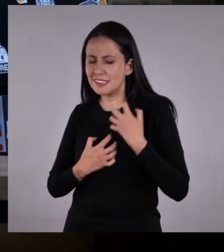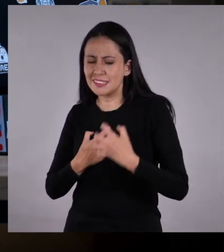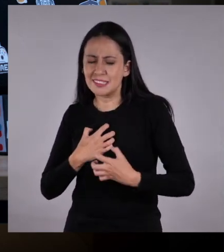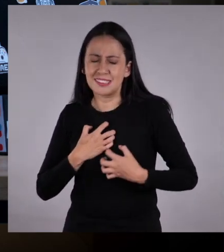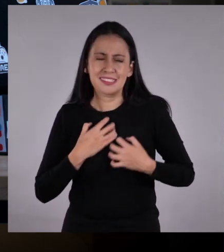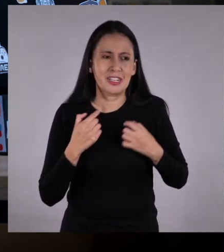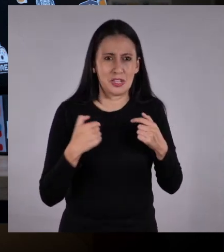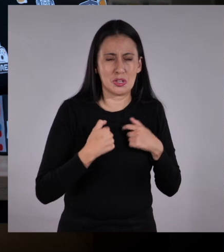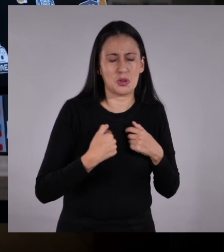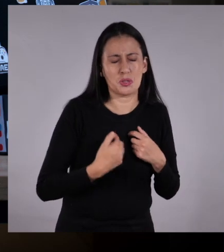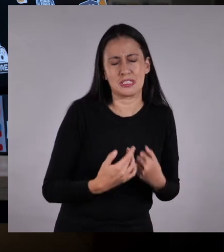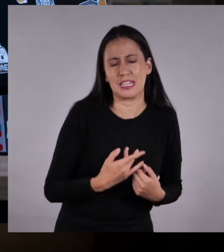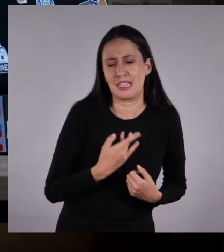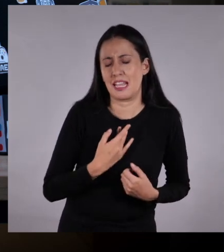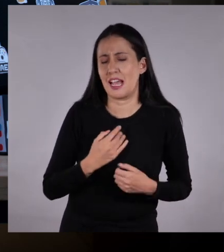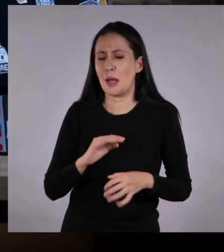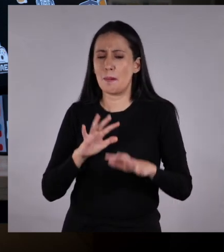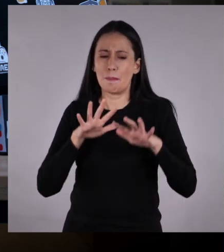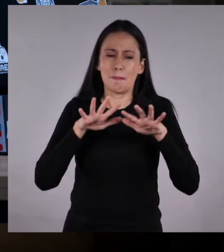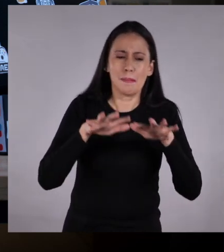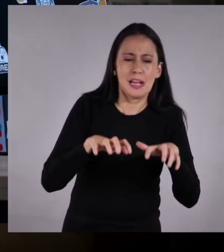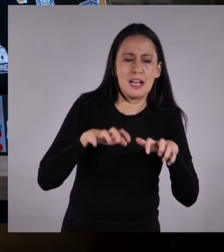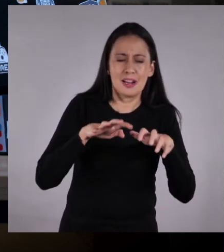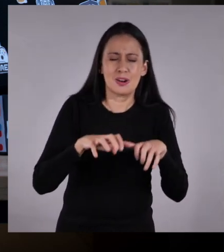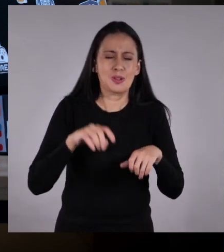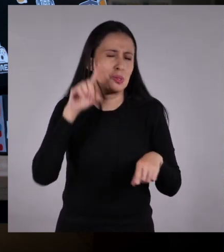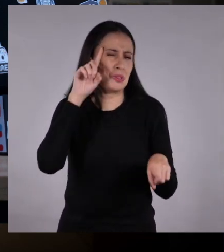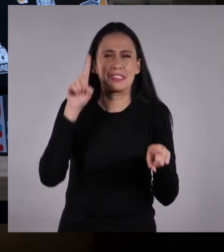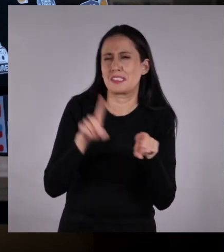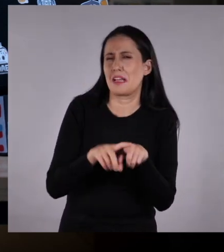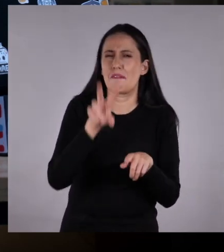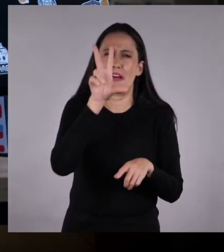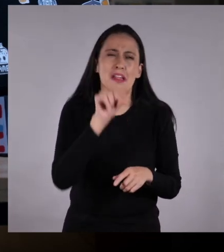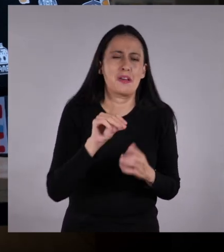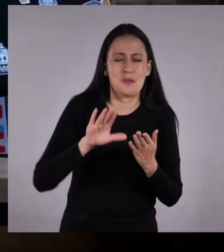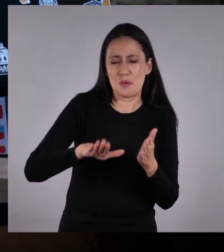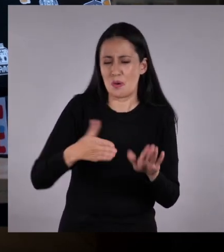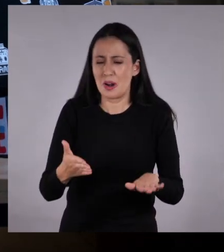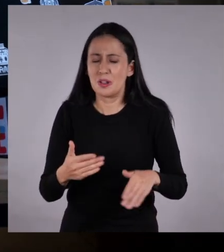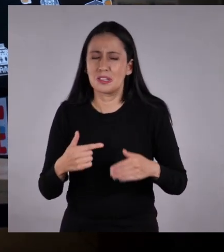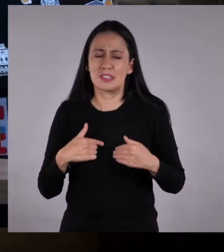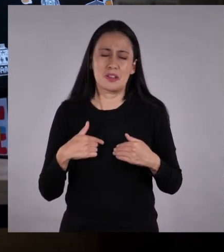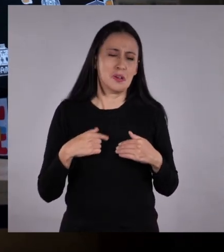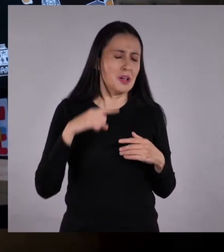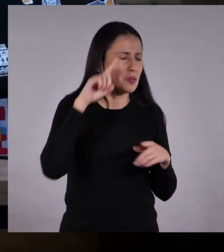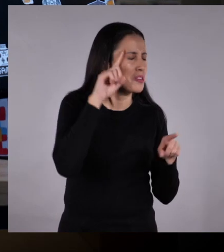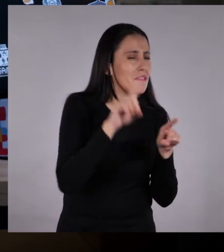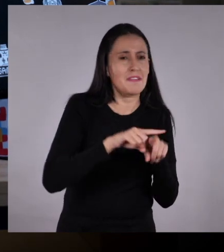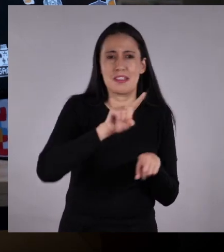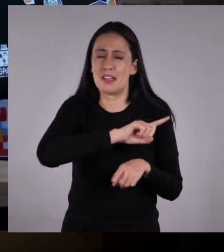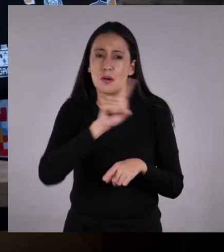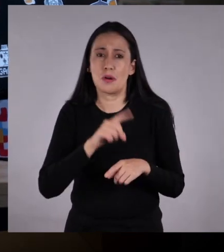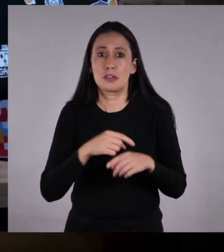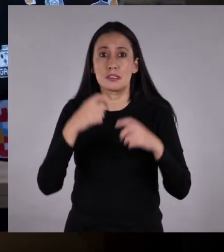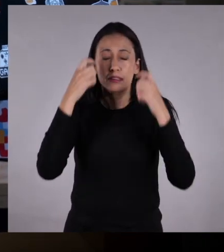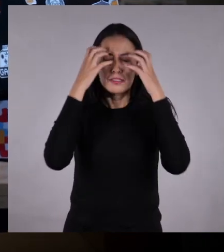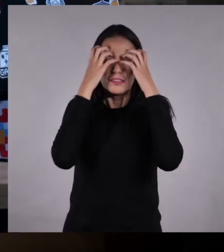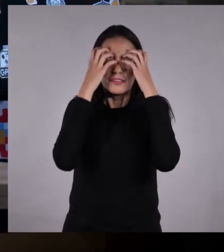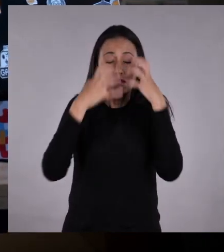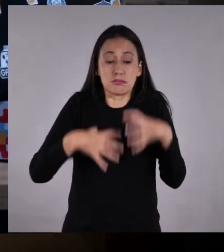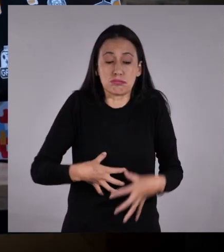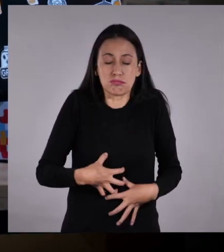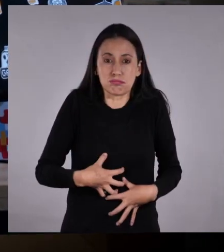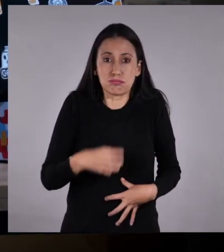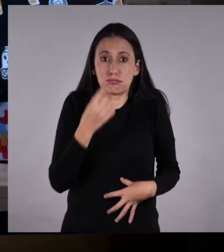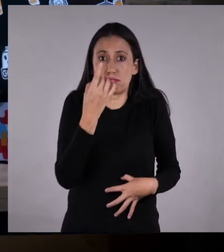perrito se haya muerto y todo me enojaba. Ay, les juro que hasta me dolía la panza de tan enojado que estaba.